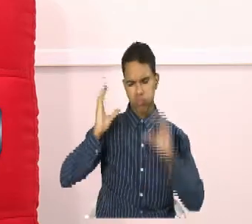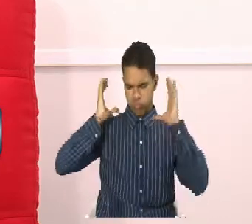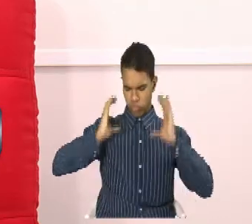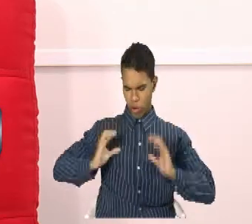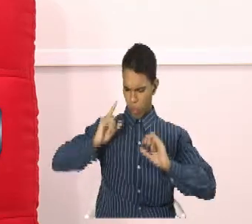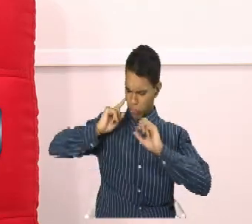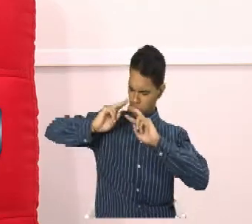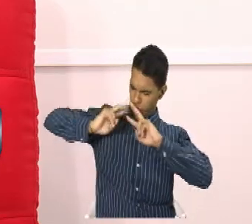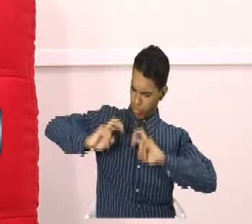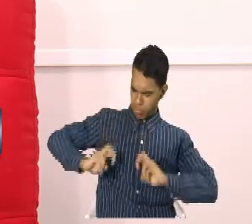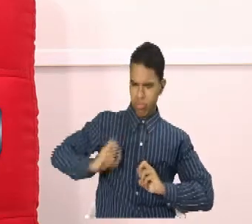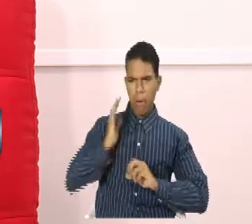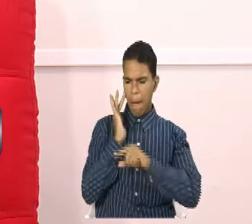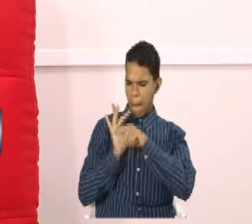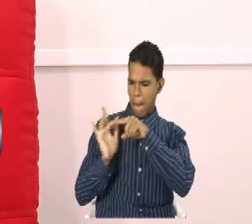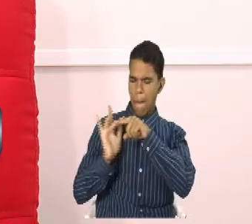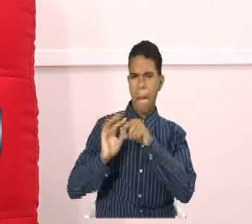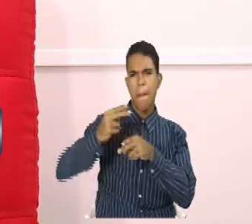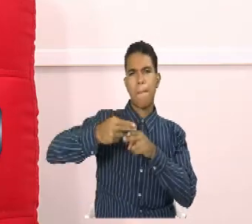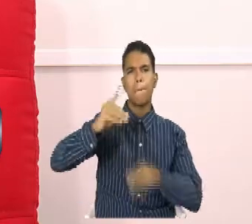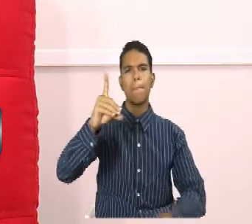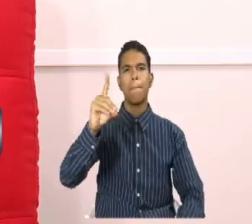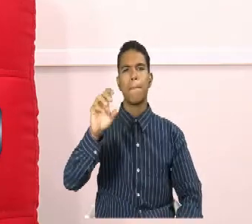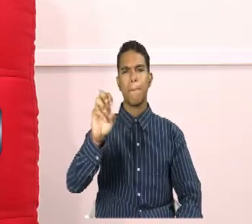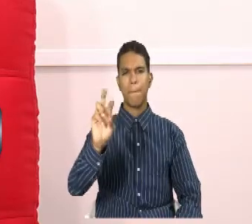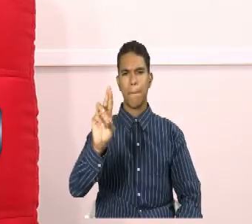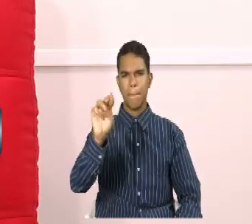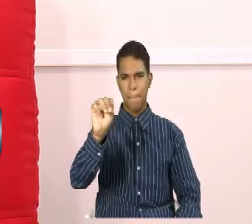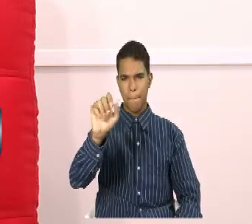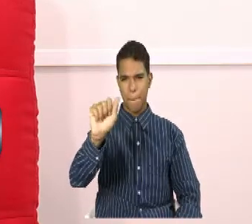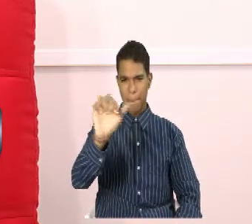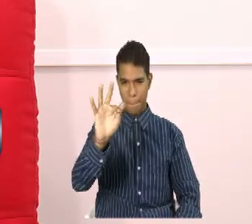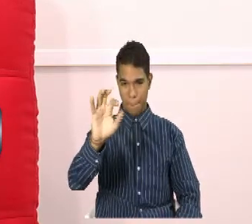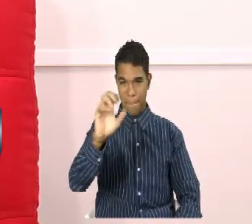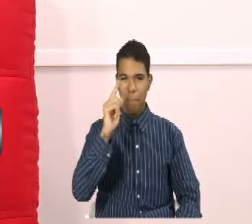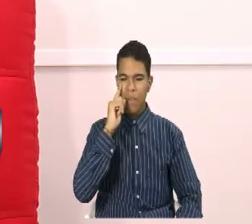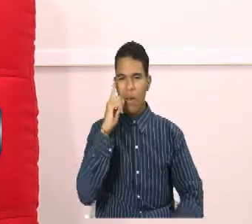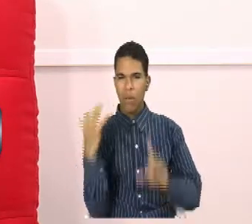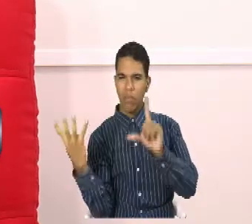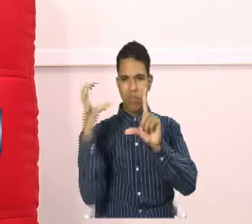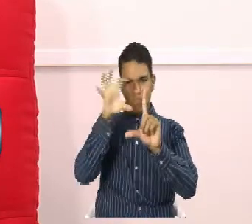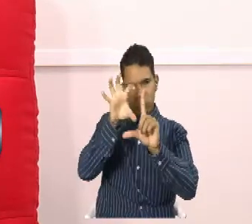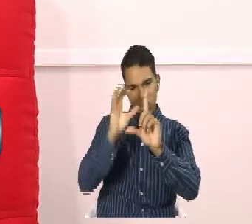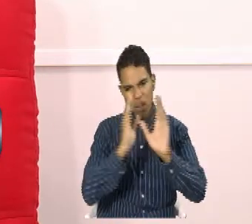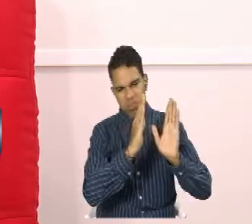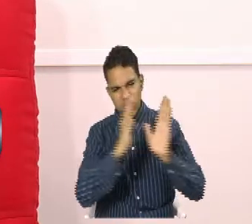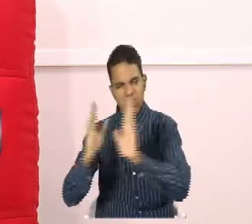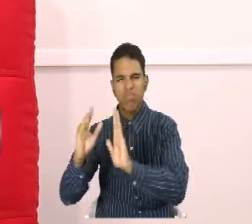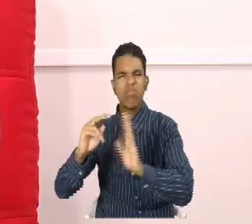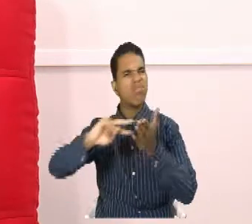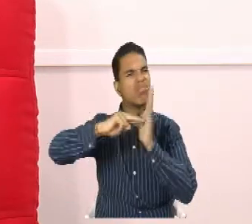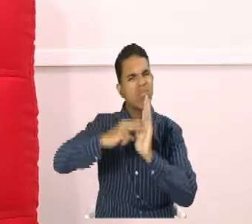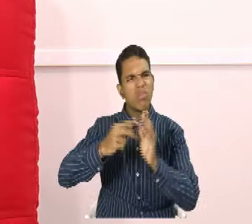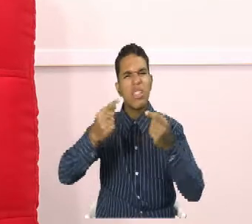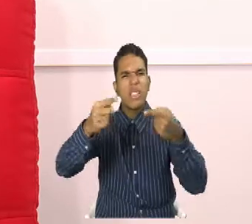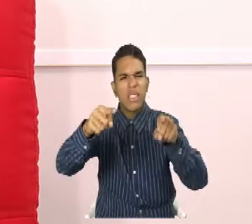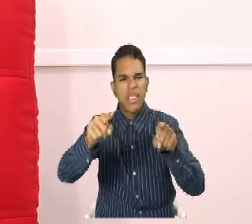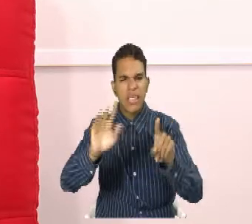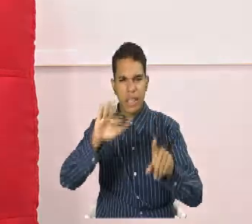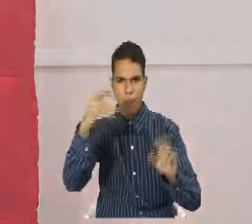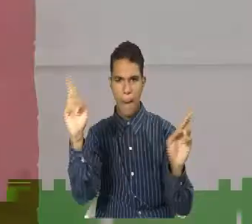ahí en Magda Cudelo. Vamos a ver la nota en qué consiste este tratamiento y después hacemos un pequeño recorderis de qué es el Dermapen.